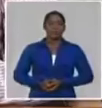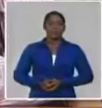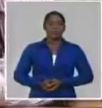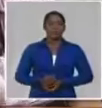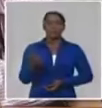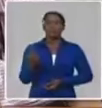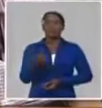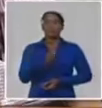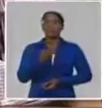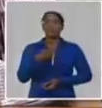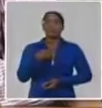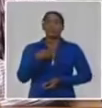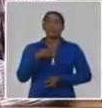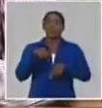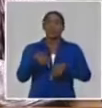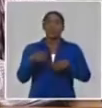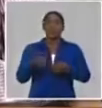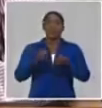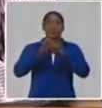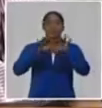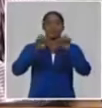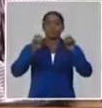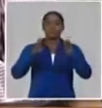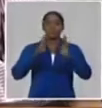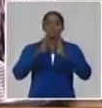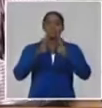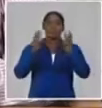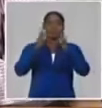Nosotros vamos a publicar en las redes y en